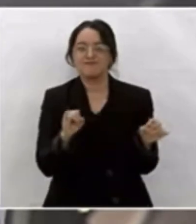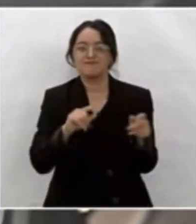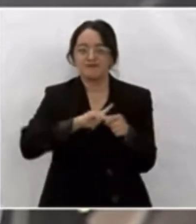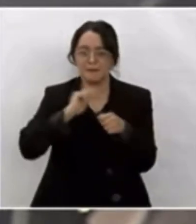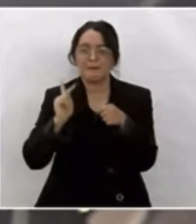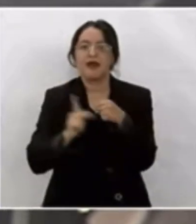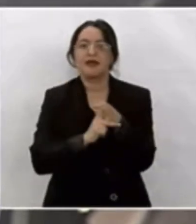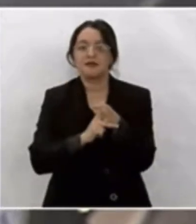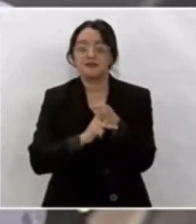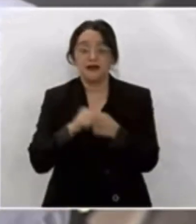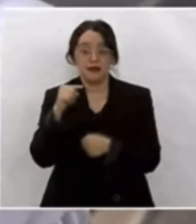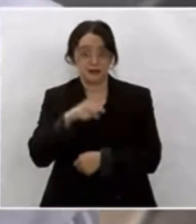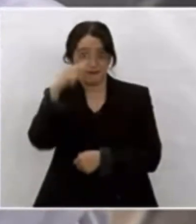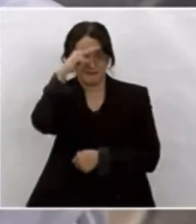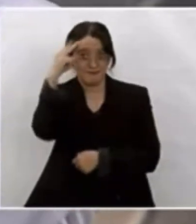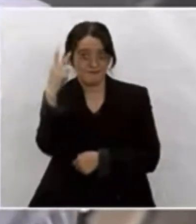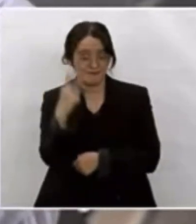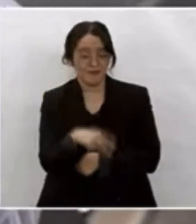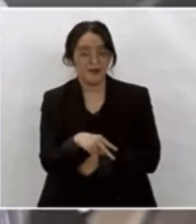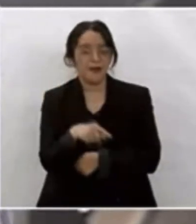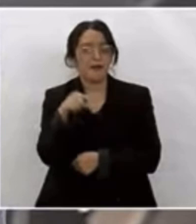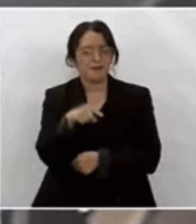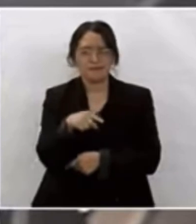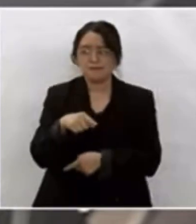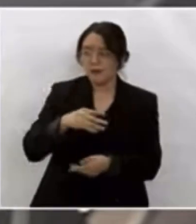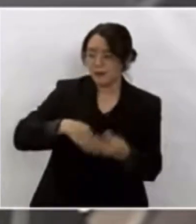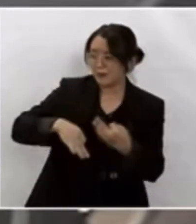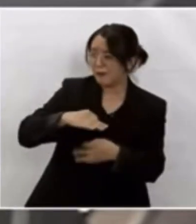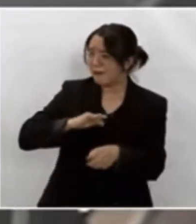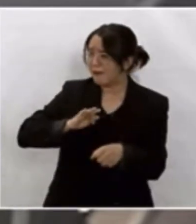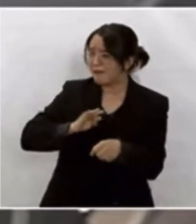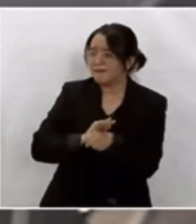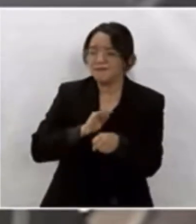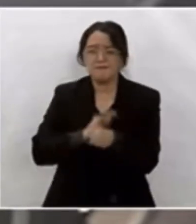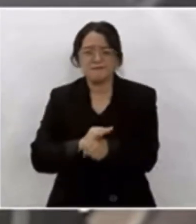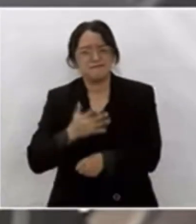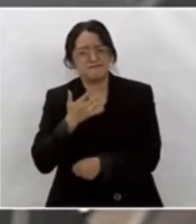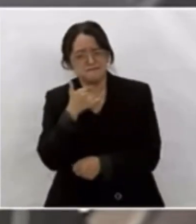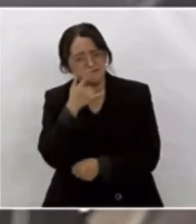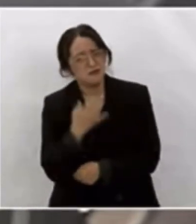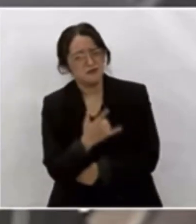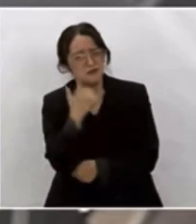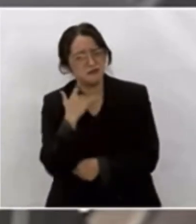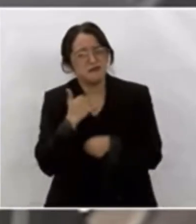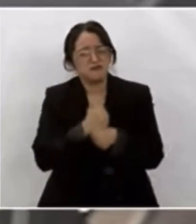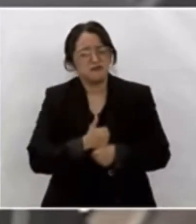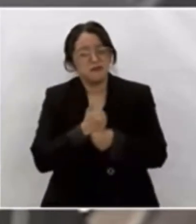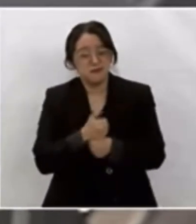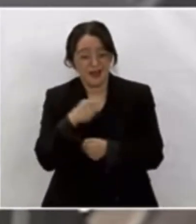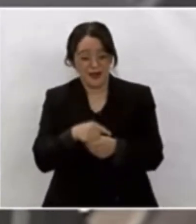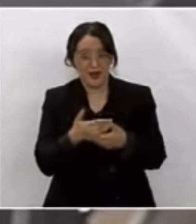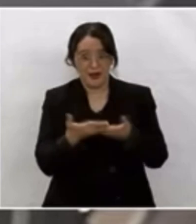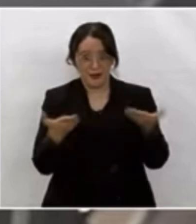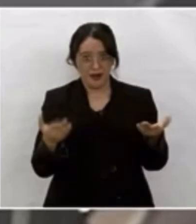porque México, con el esfuerzo, el sacrificio de muchos mexicanos, es un país